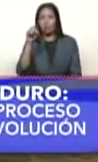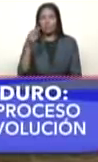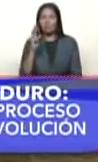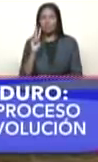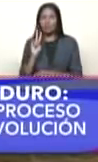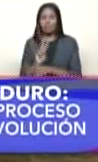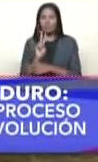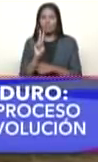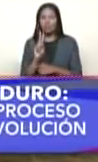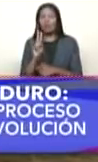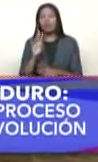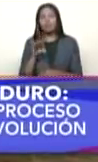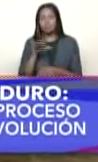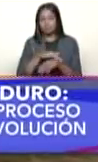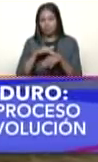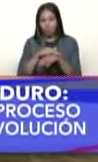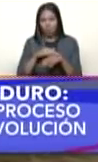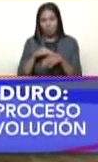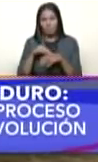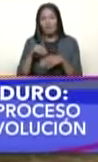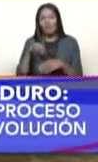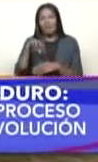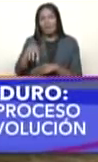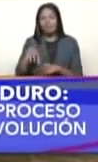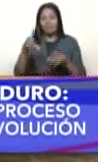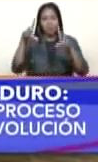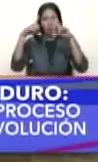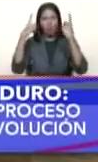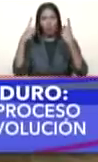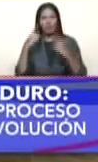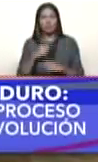La Guaira. De La Guaira. Prisco.